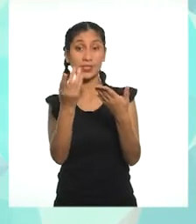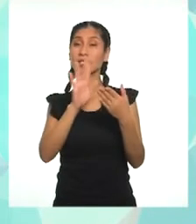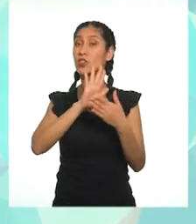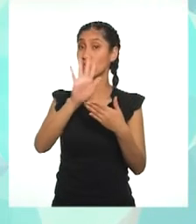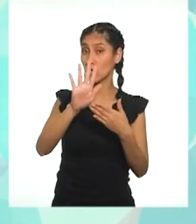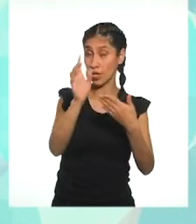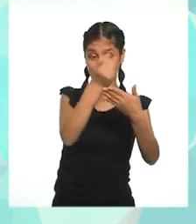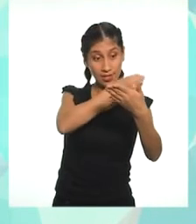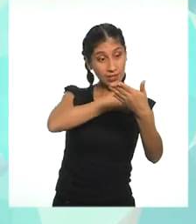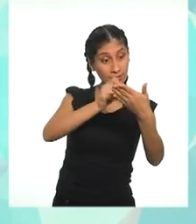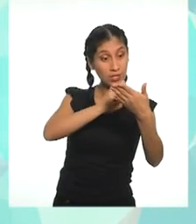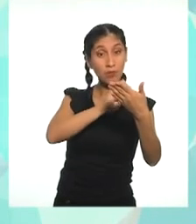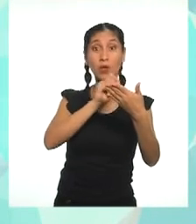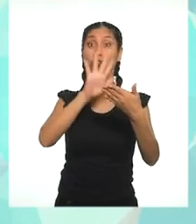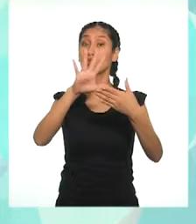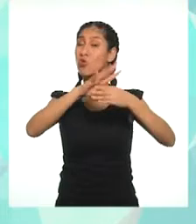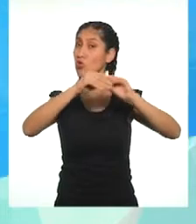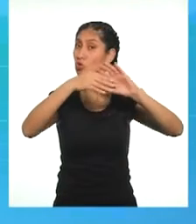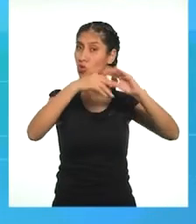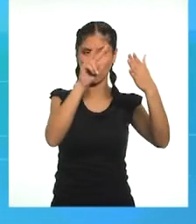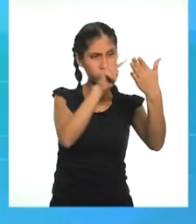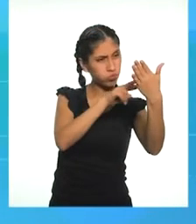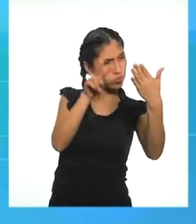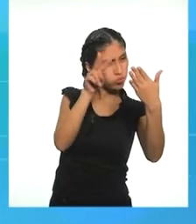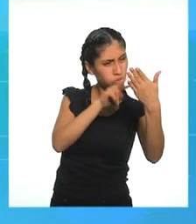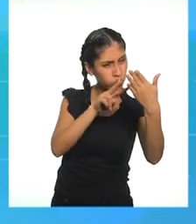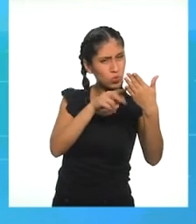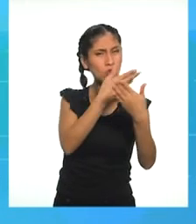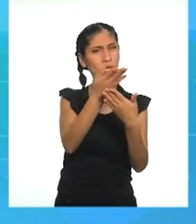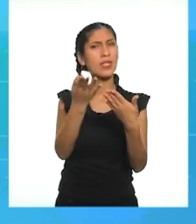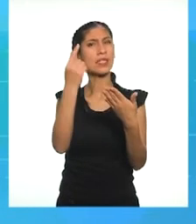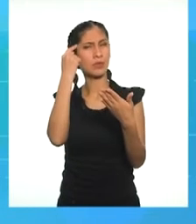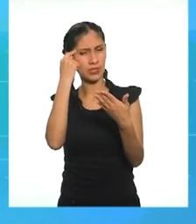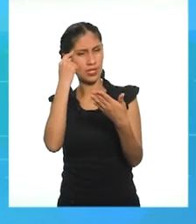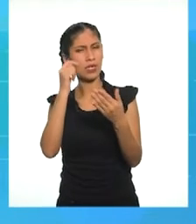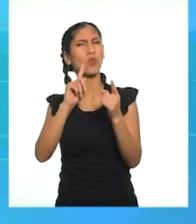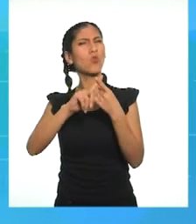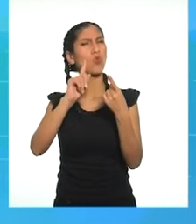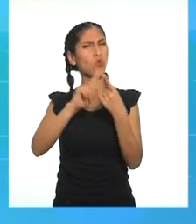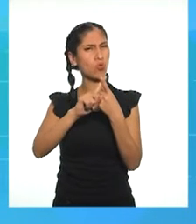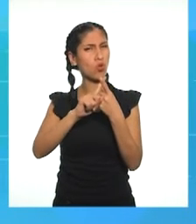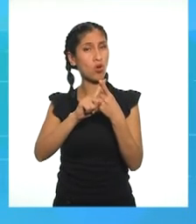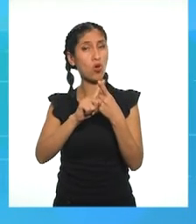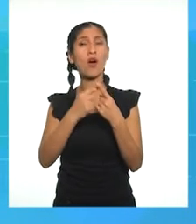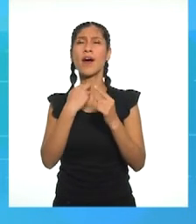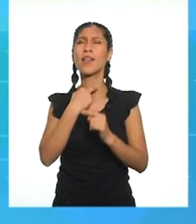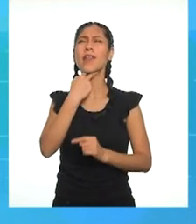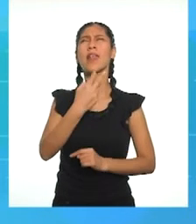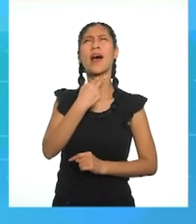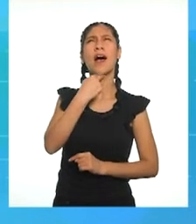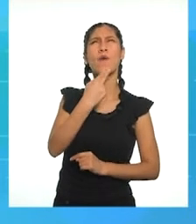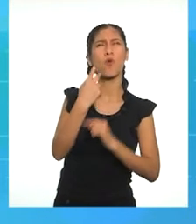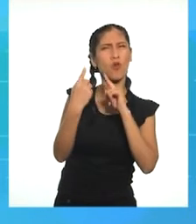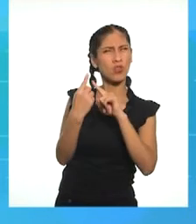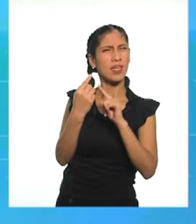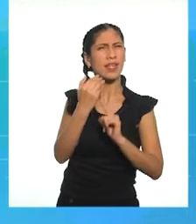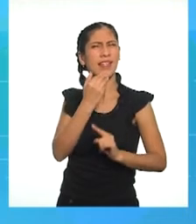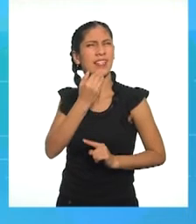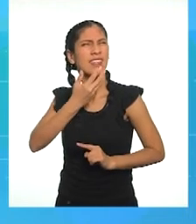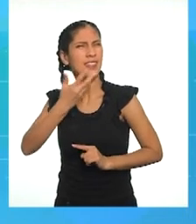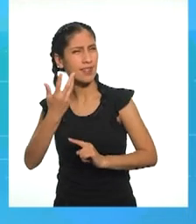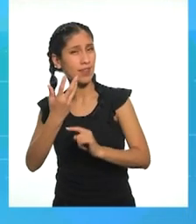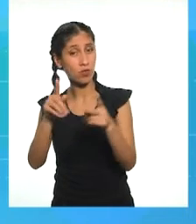elaboren su narración, deben considerar cómo será la voz narrativa o narrador, qué hechos